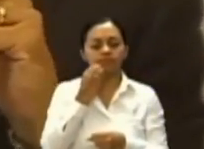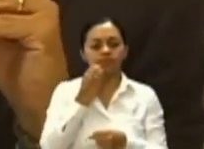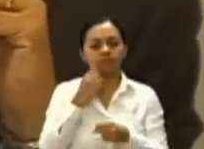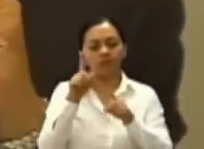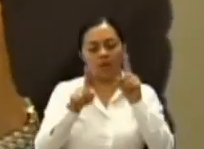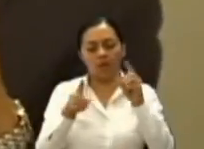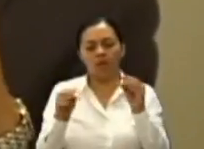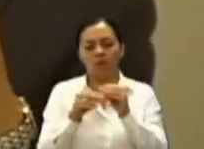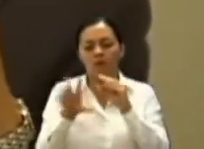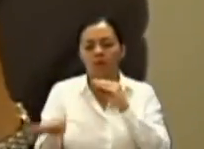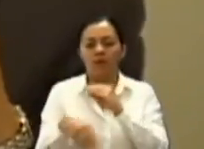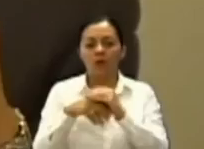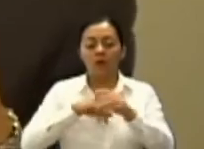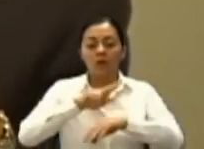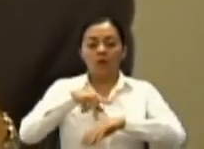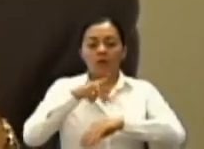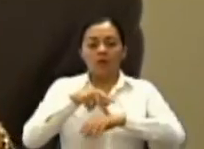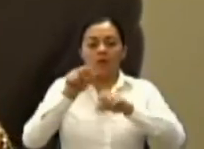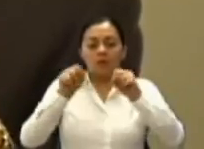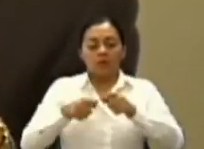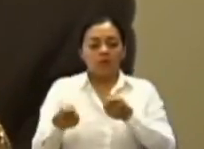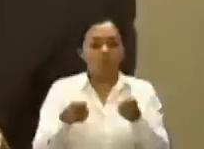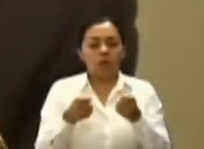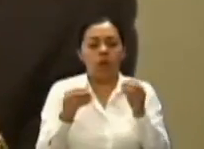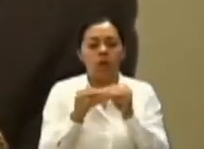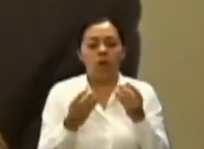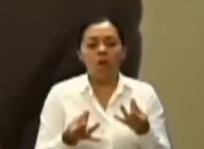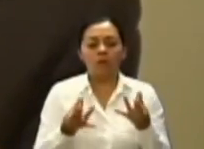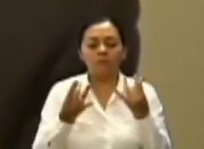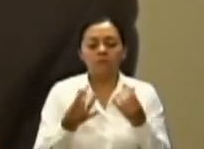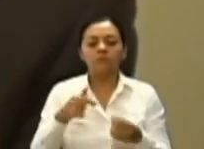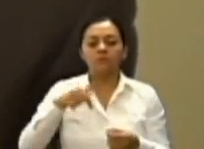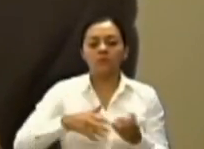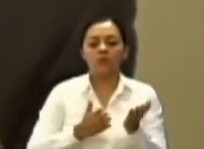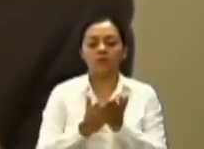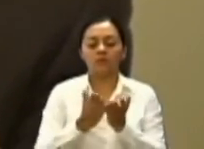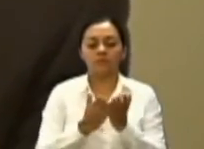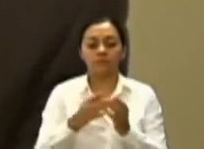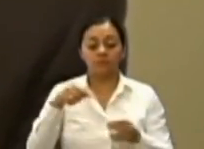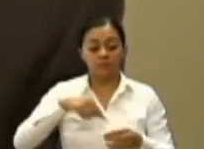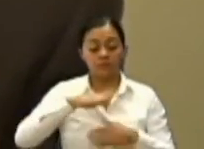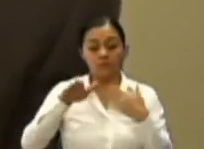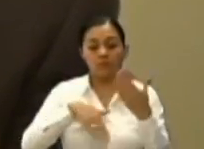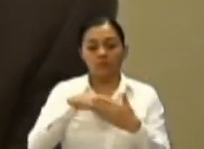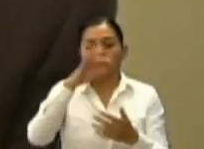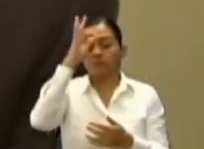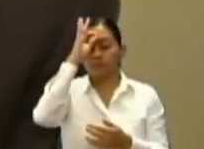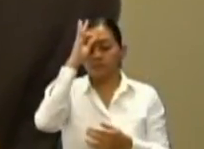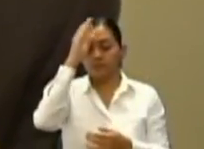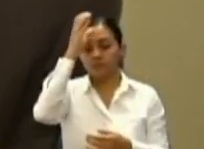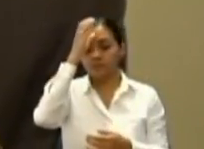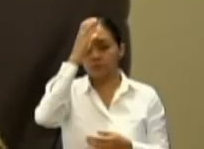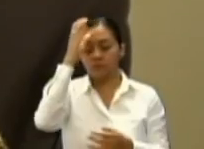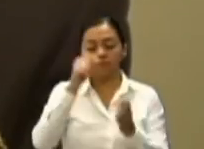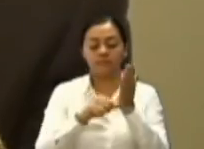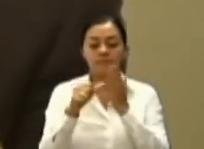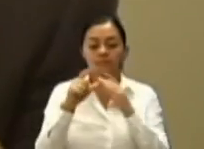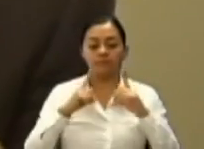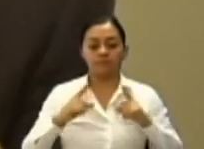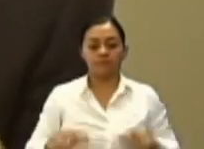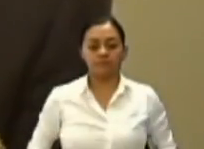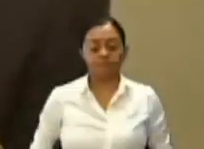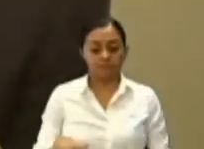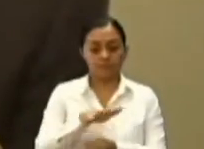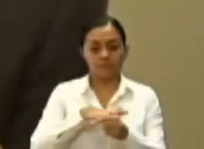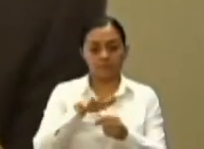especialistas etcétera para controlar la calidad de servicios en todos los hospitales clínicas mitades salud clínicas privadas etcétera